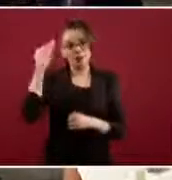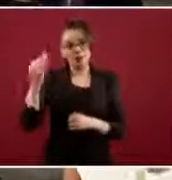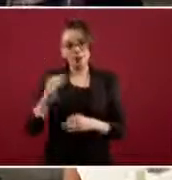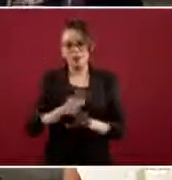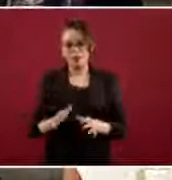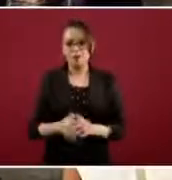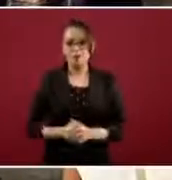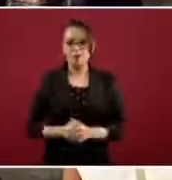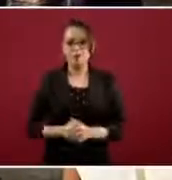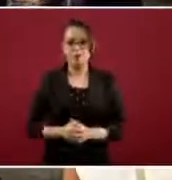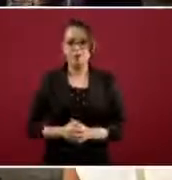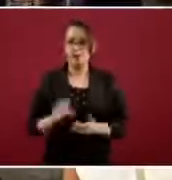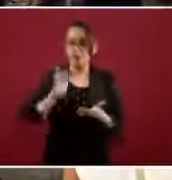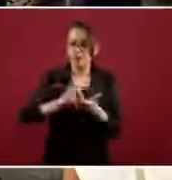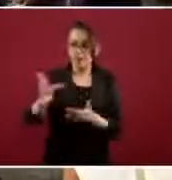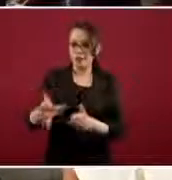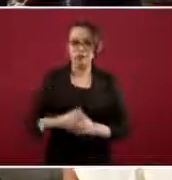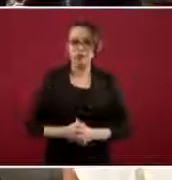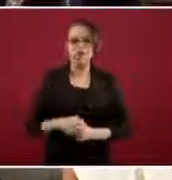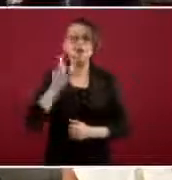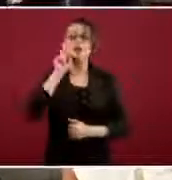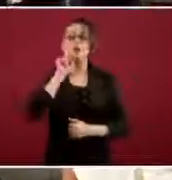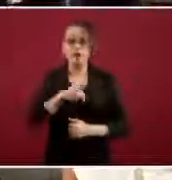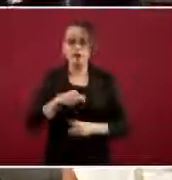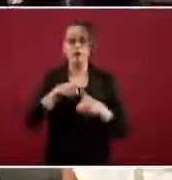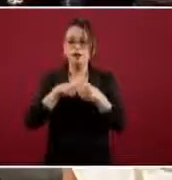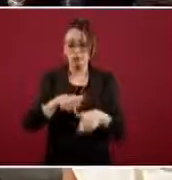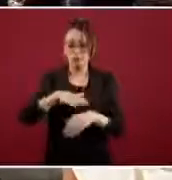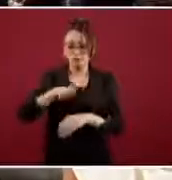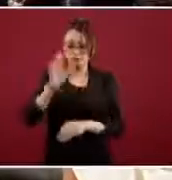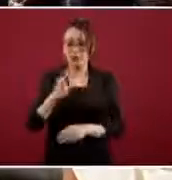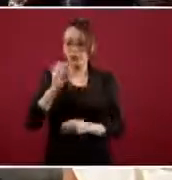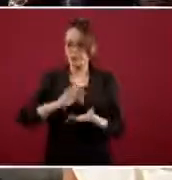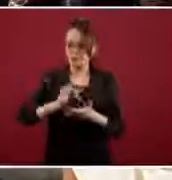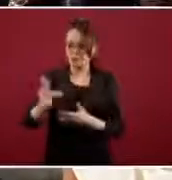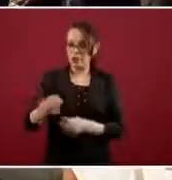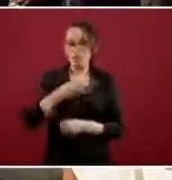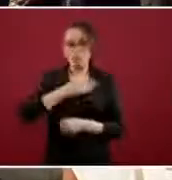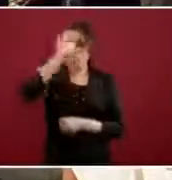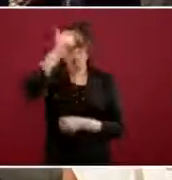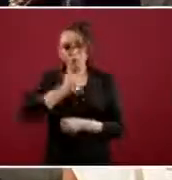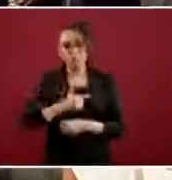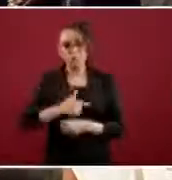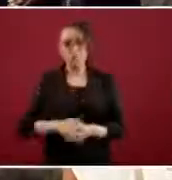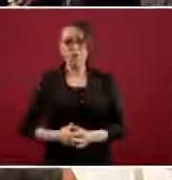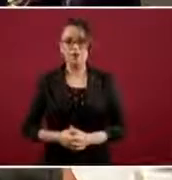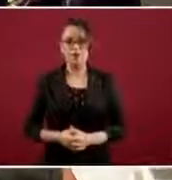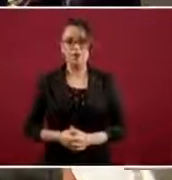Gracias. Mañana seguimos. Muchas gracias. Buenas noches.